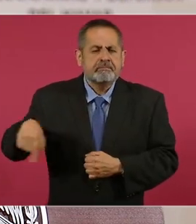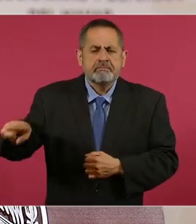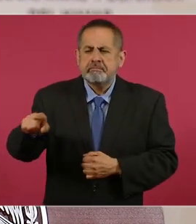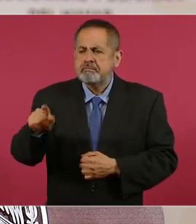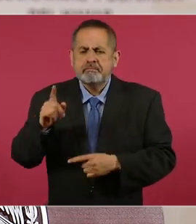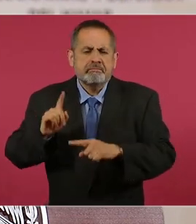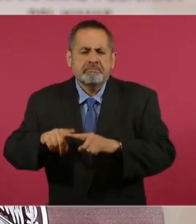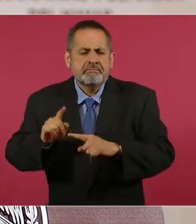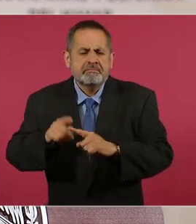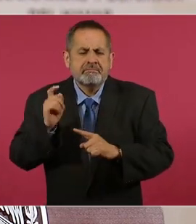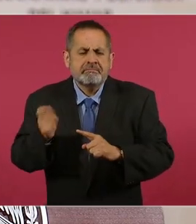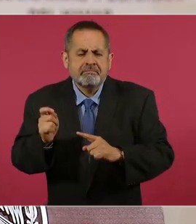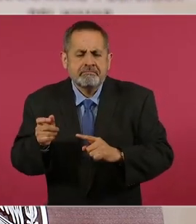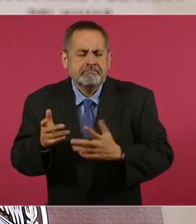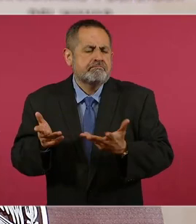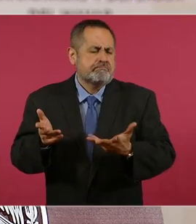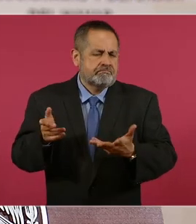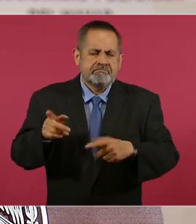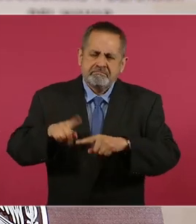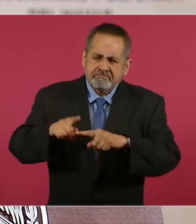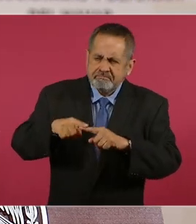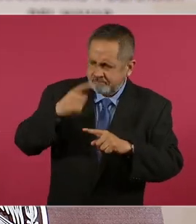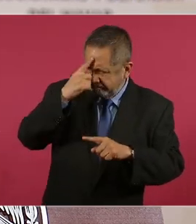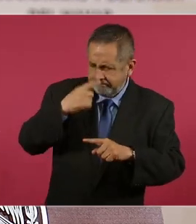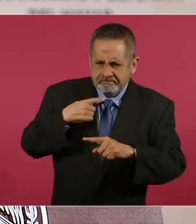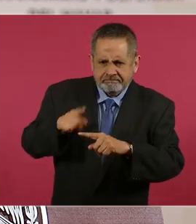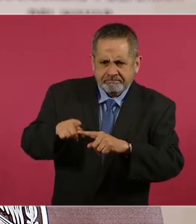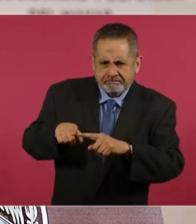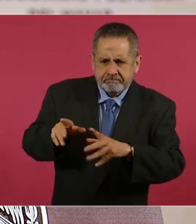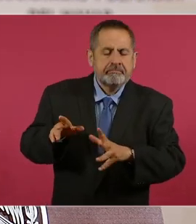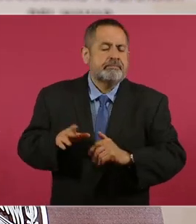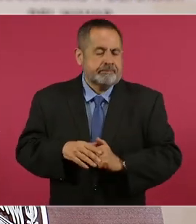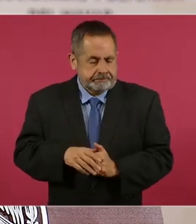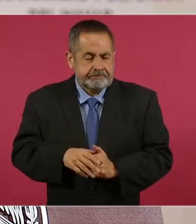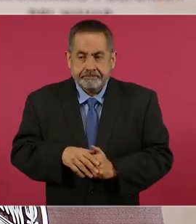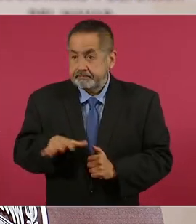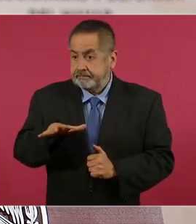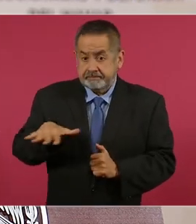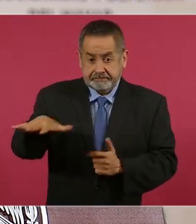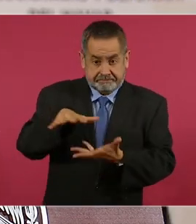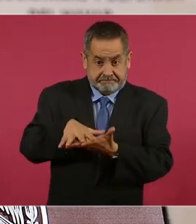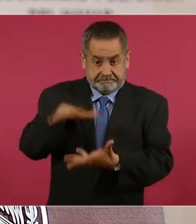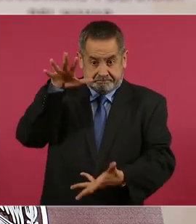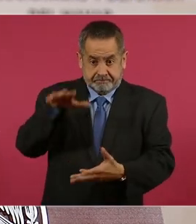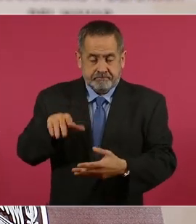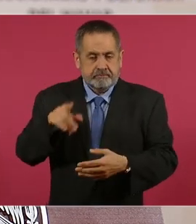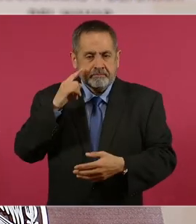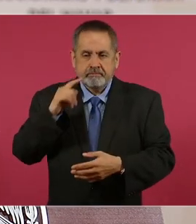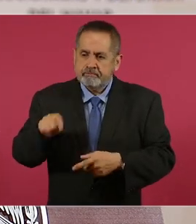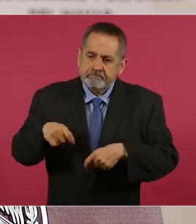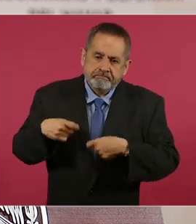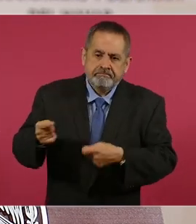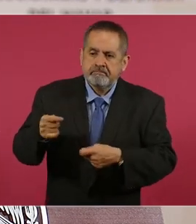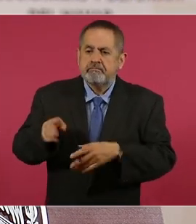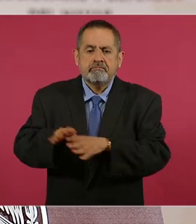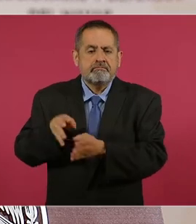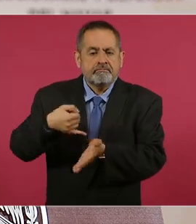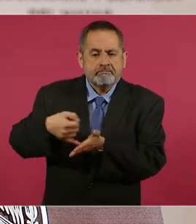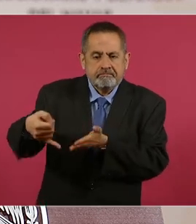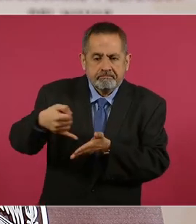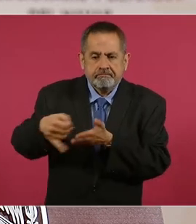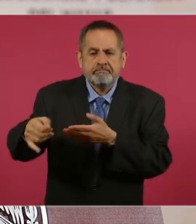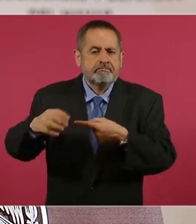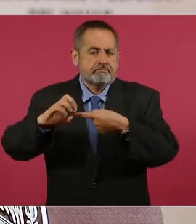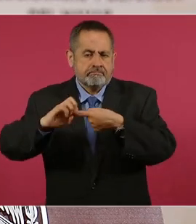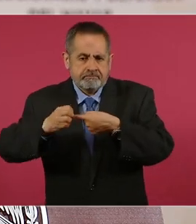Bienestar? Apoyamos en su gran mayoría a productores de granos básicos, principalmente maíz y